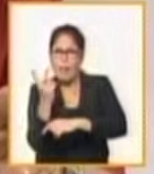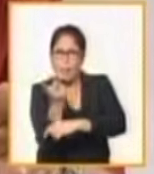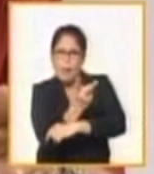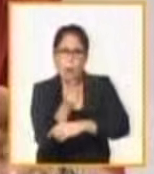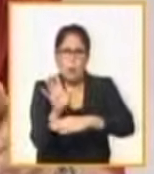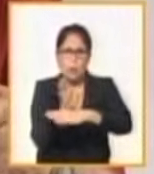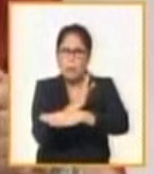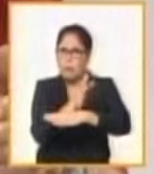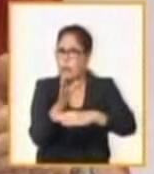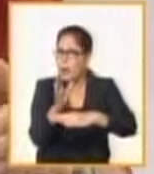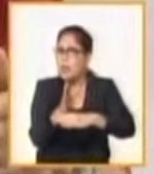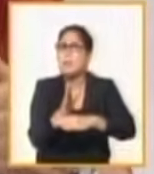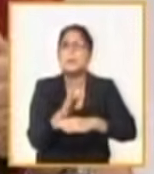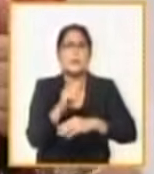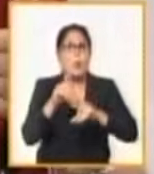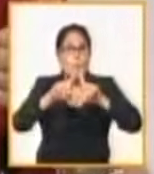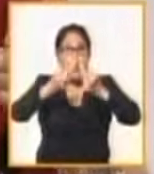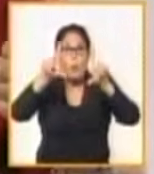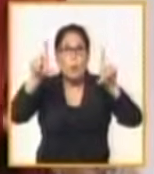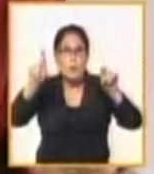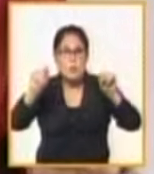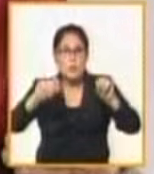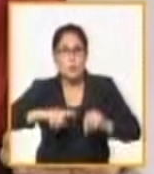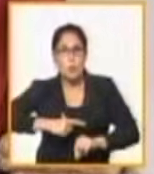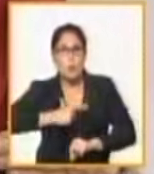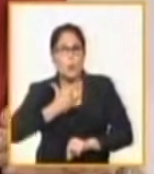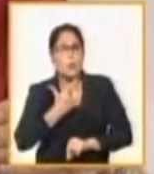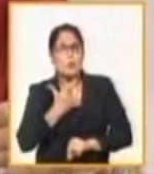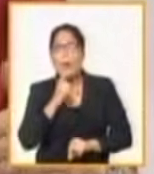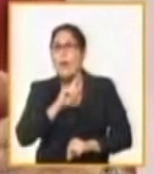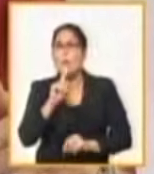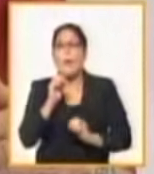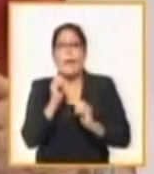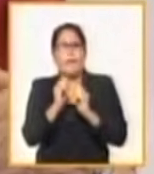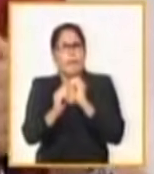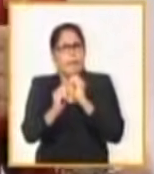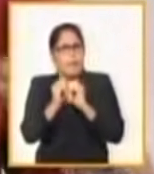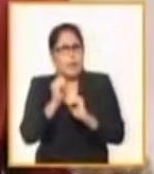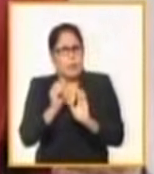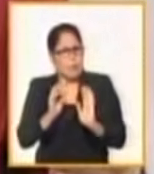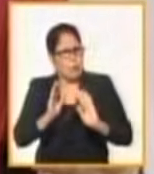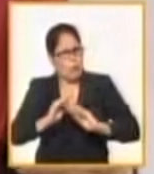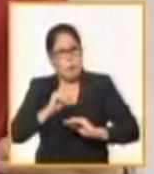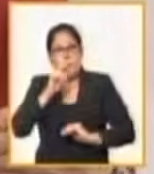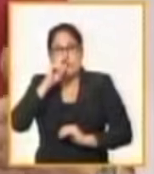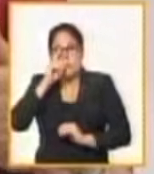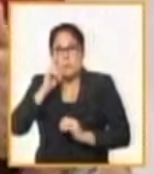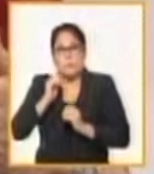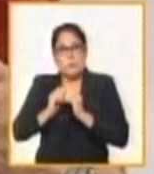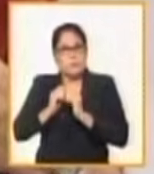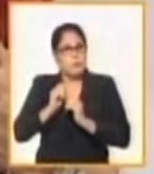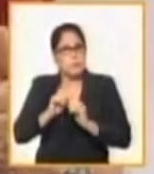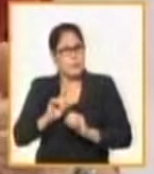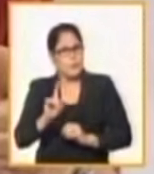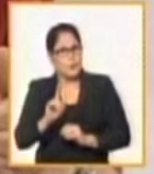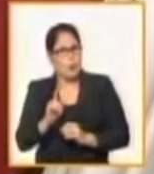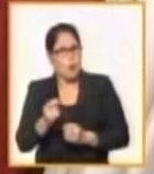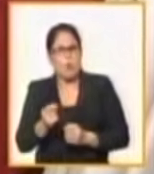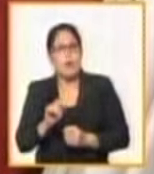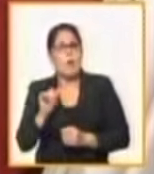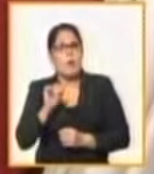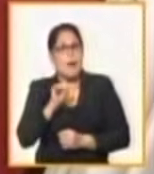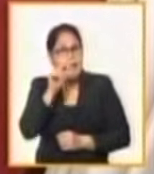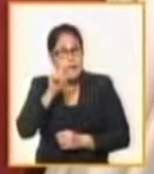cultura antropológico, de que la cultura no es un lujo, la cultura no es un ornamento, la cultura es una energía